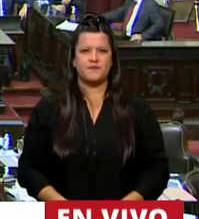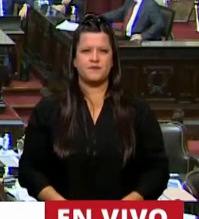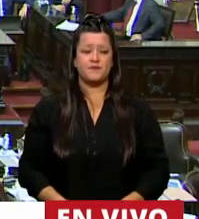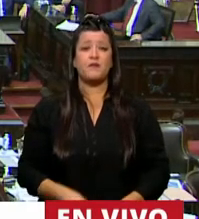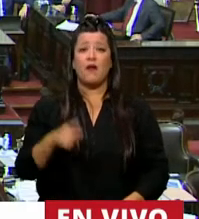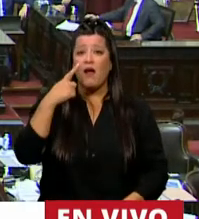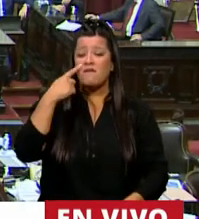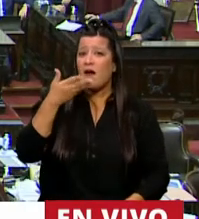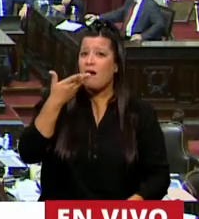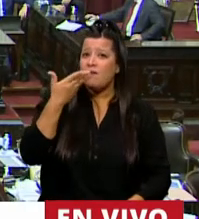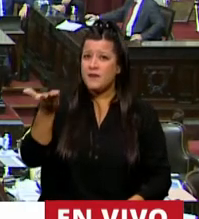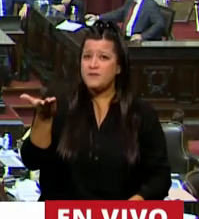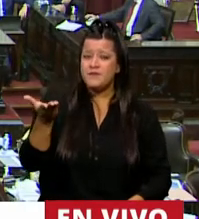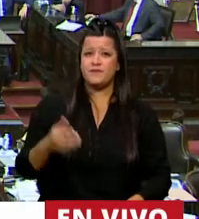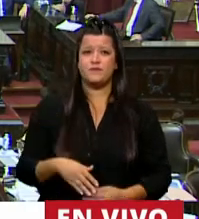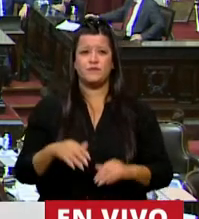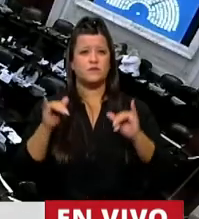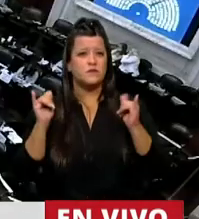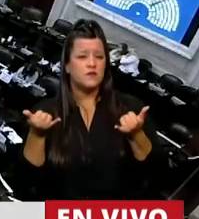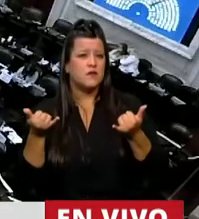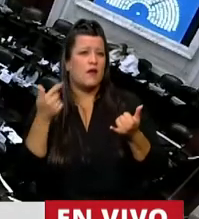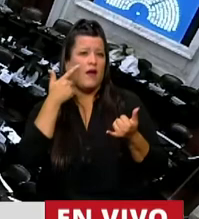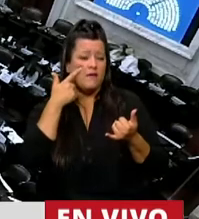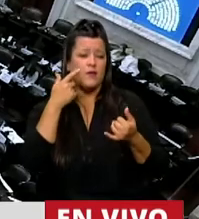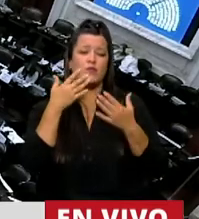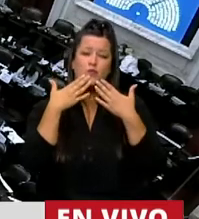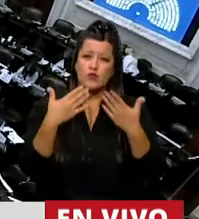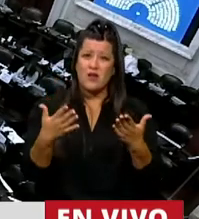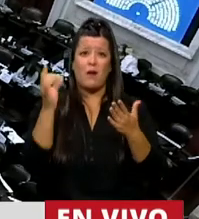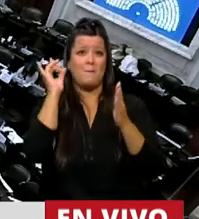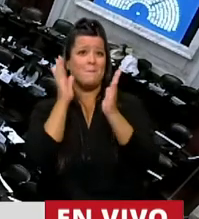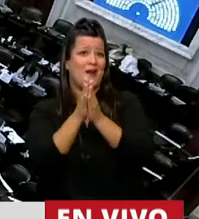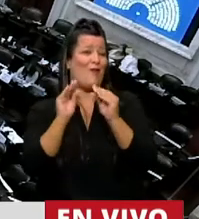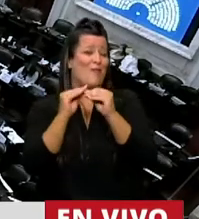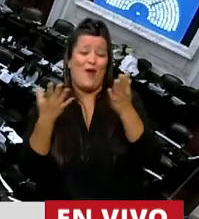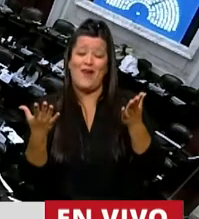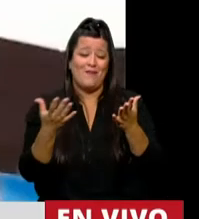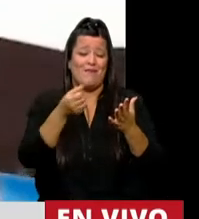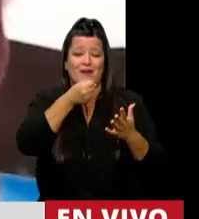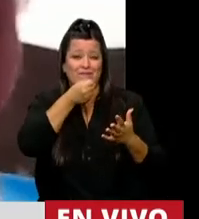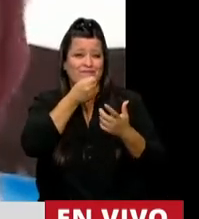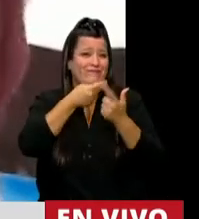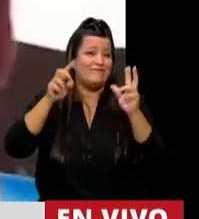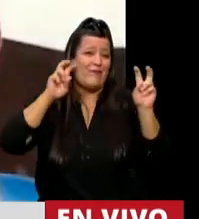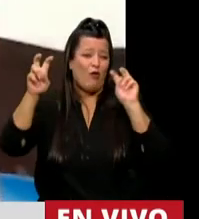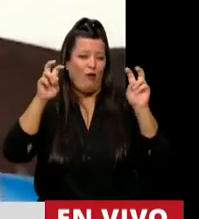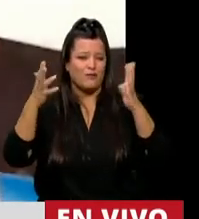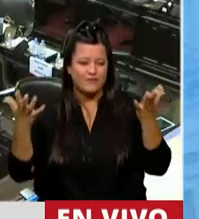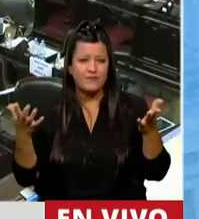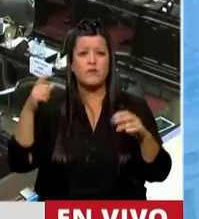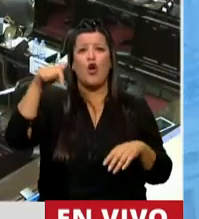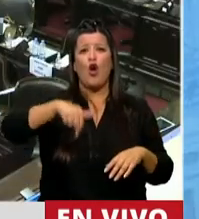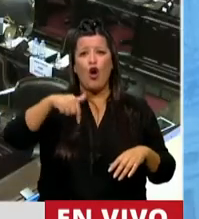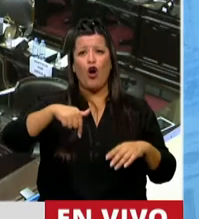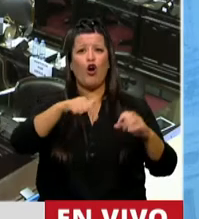Hable, diputado, a ver, hable ahí. Sí, bueno, muchas gracias. Disculpe este problema técnico. Bueno, hoy estamos